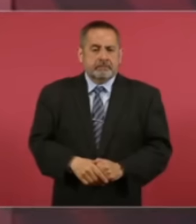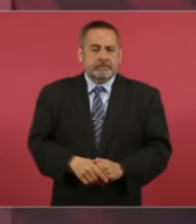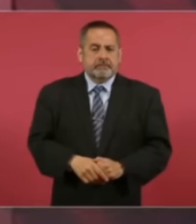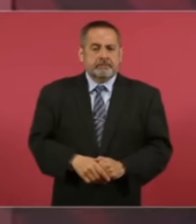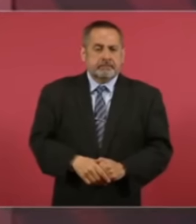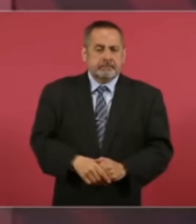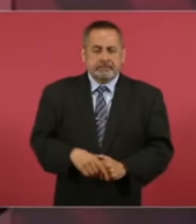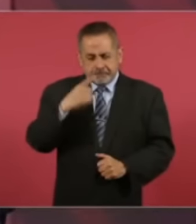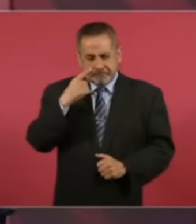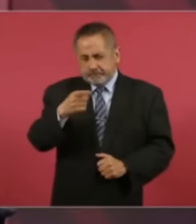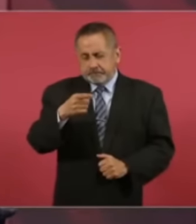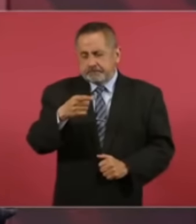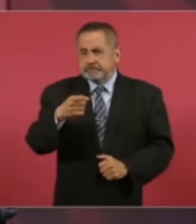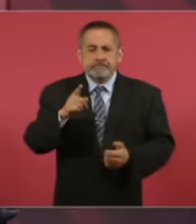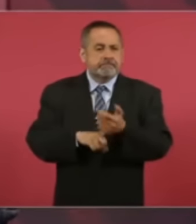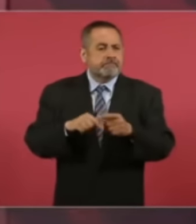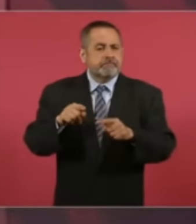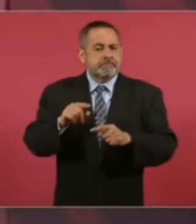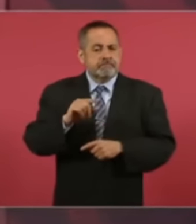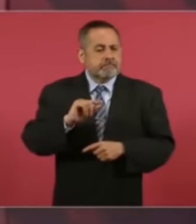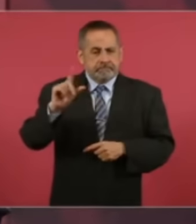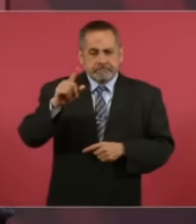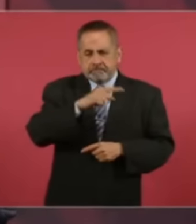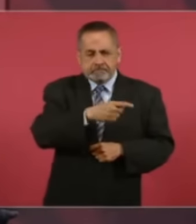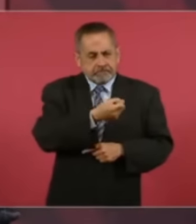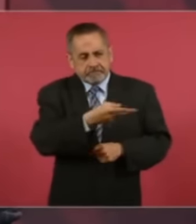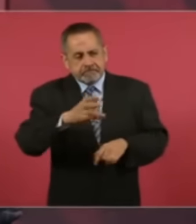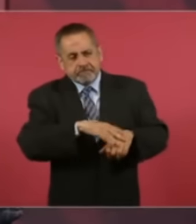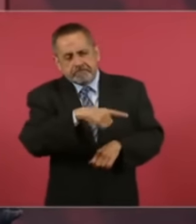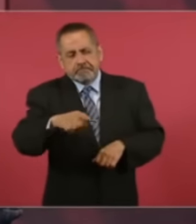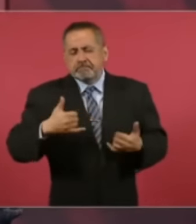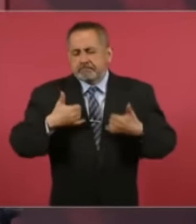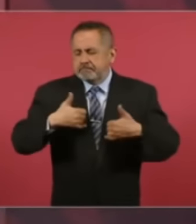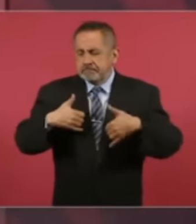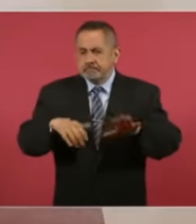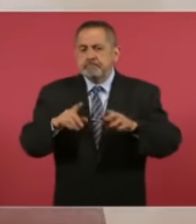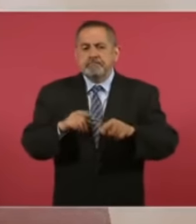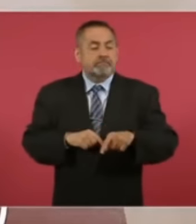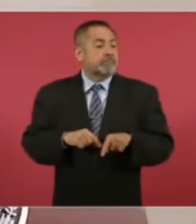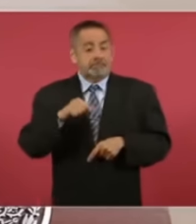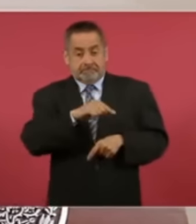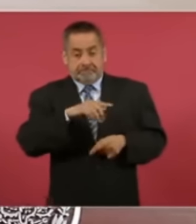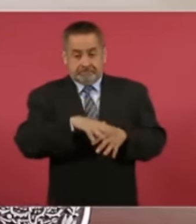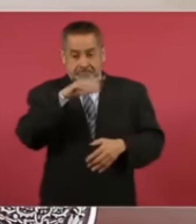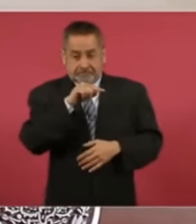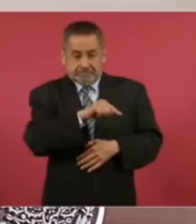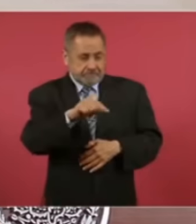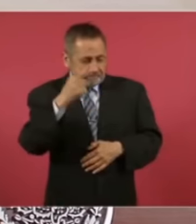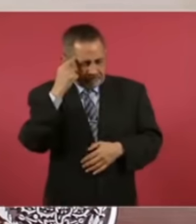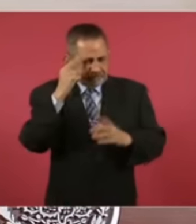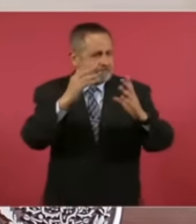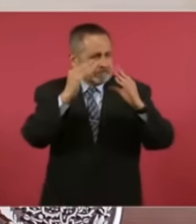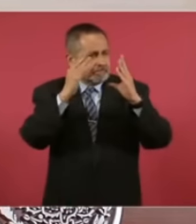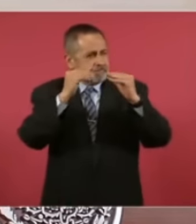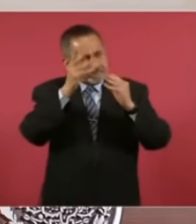incluso hasta por la edad, porque son jóvenes, la mayoría, están formados